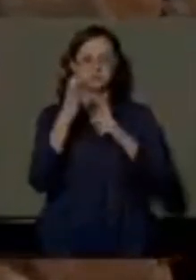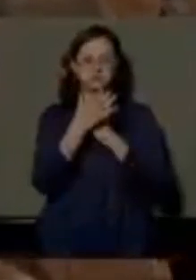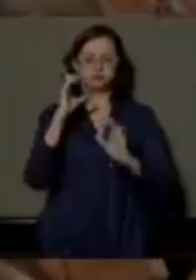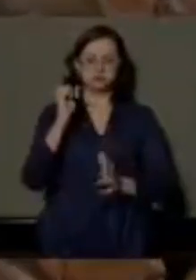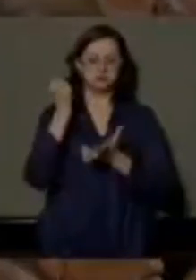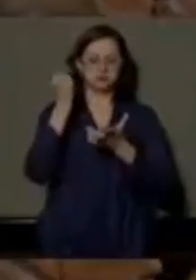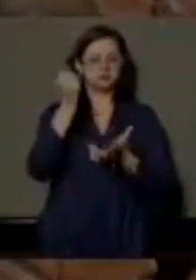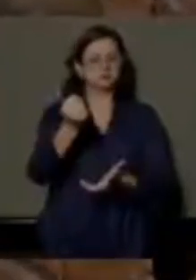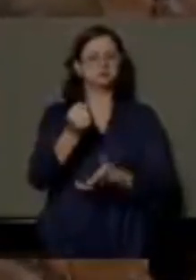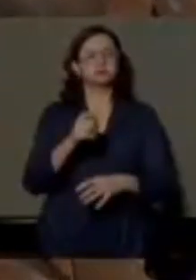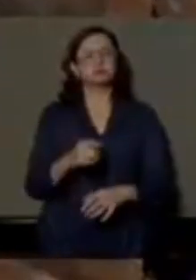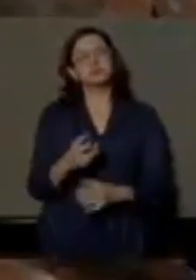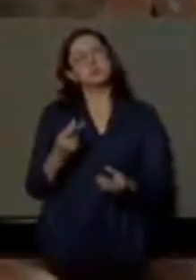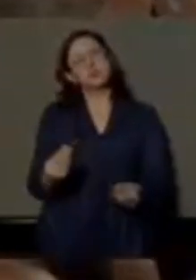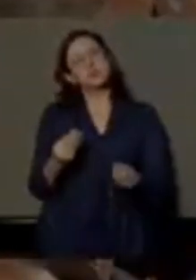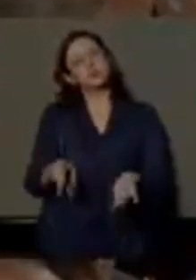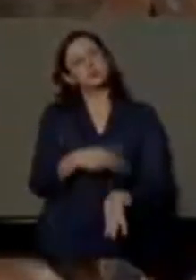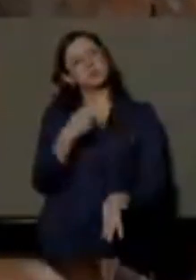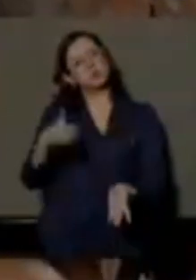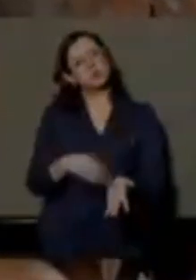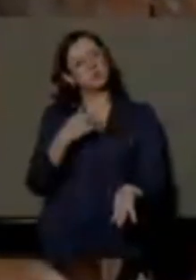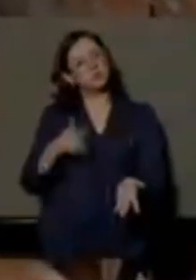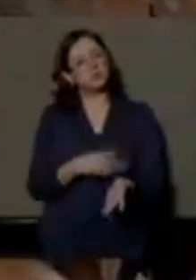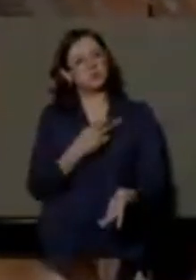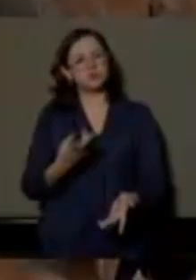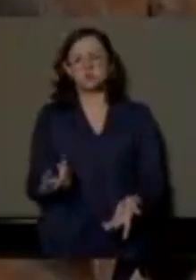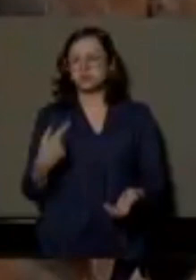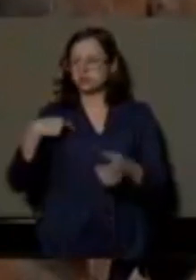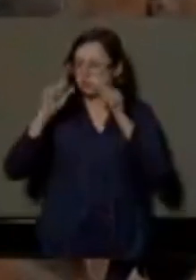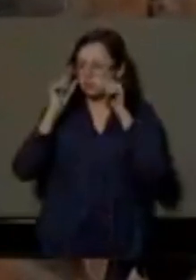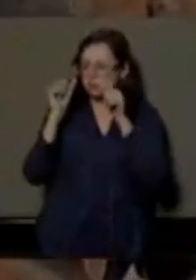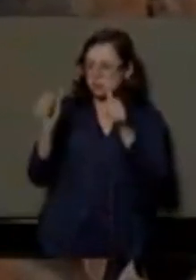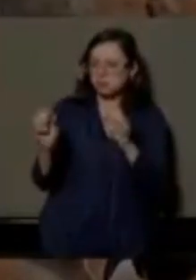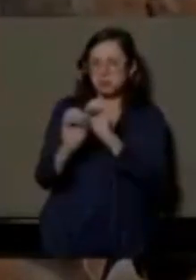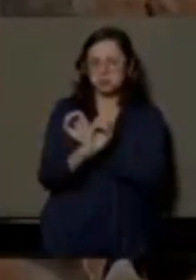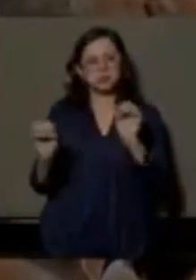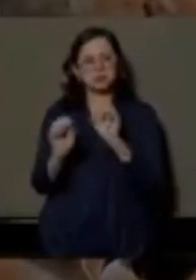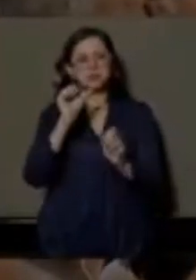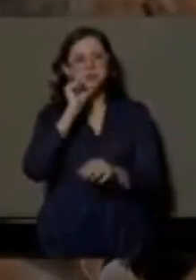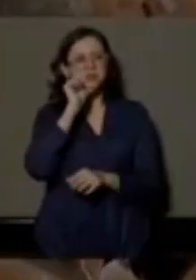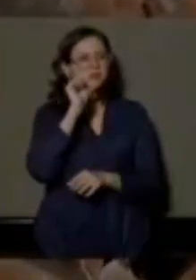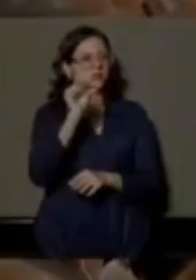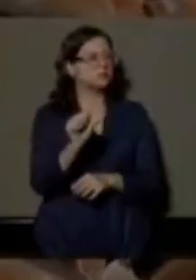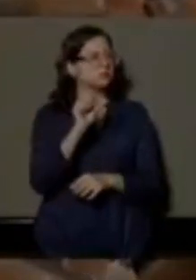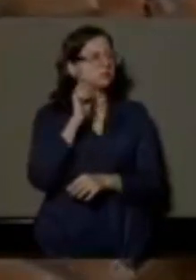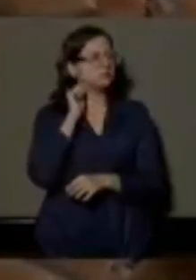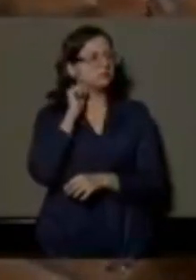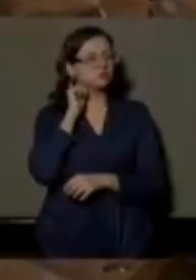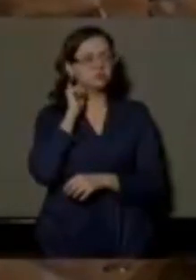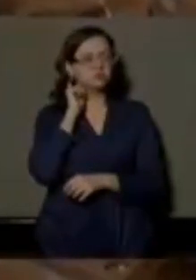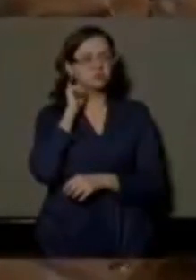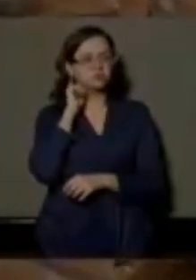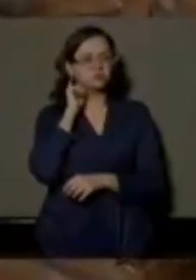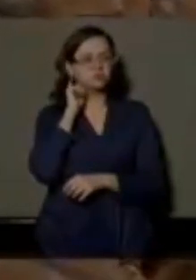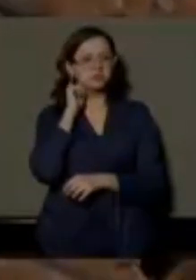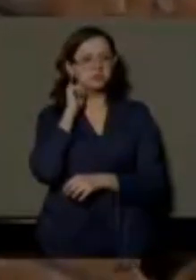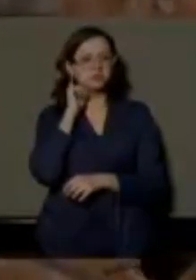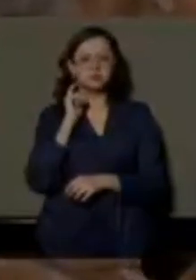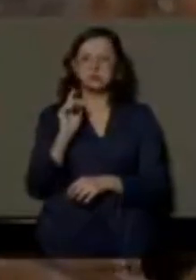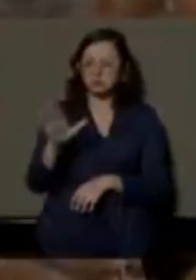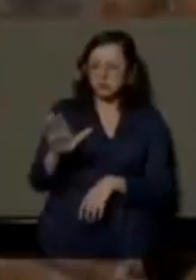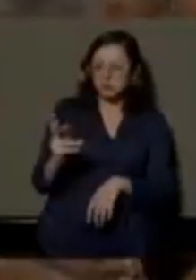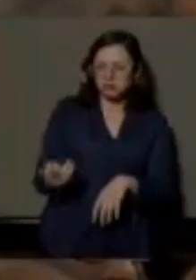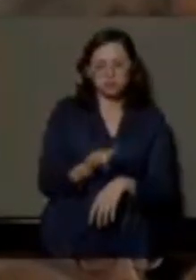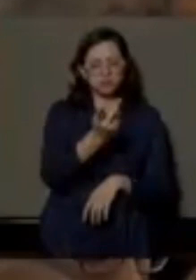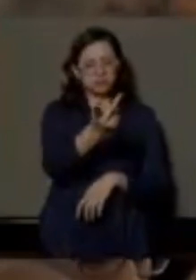Presupuesto. Aquí se ha hablado mucho de que no se ha escuchado, que no se escuchó organizaciones sociales. Diputado, debe hacer su pregunta.